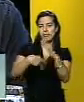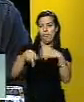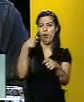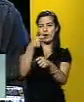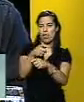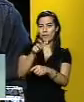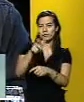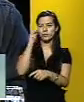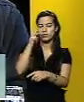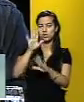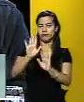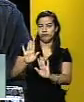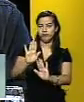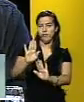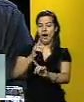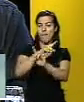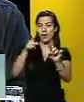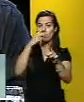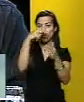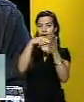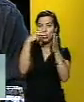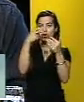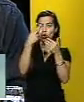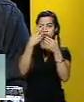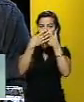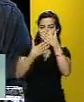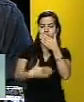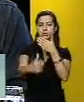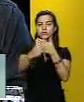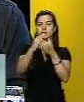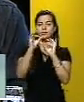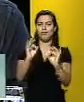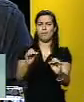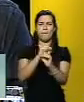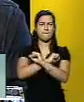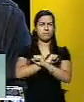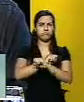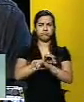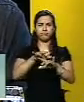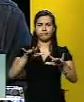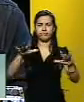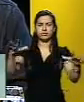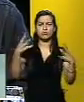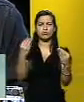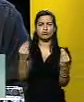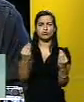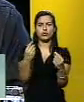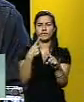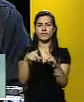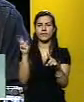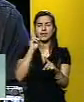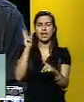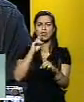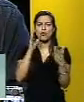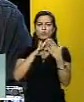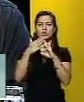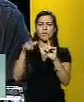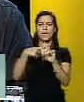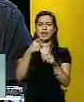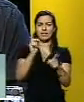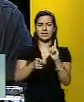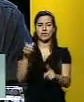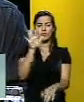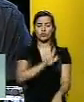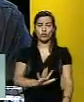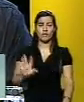pero a partir del 2002, pues, esa explosión evidente de medios comunitarios, alternativos, en todo el país,